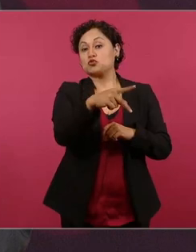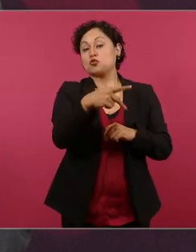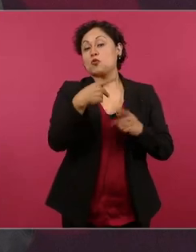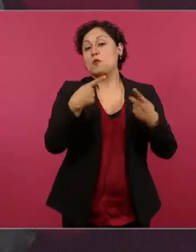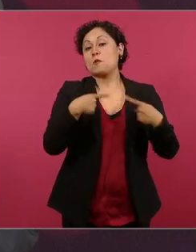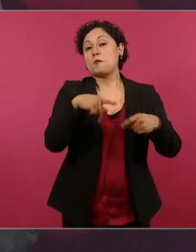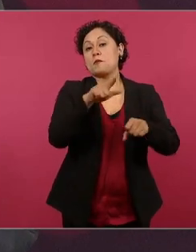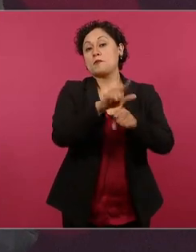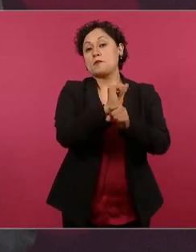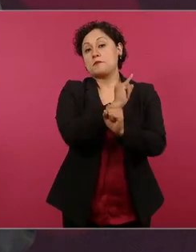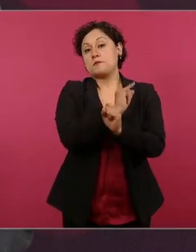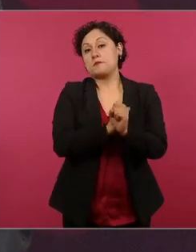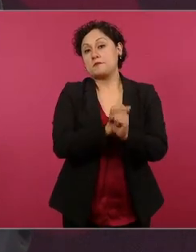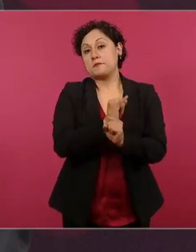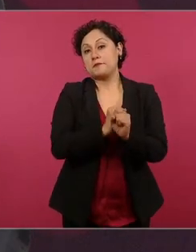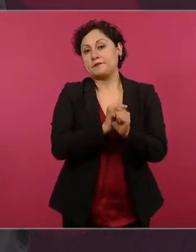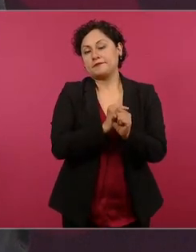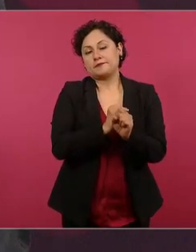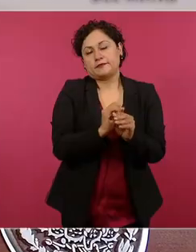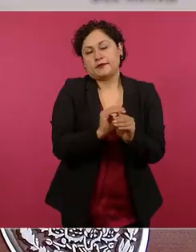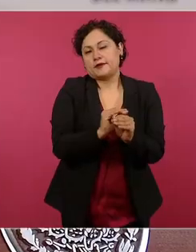¿Y qué creen?